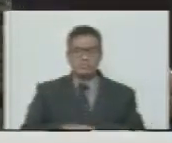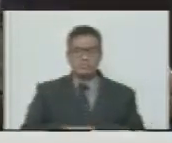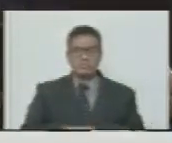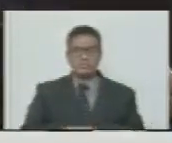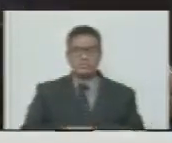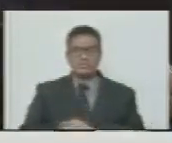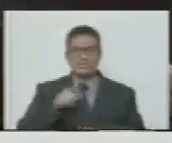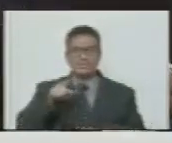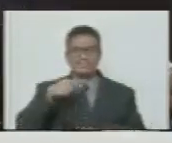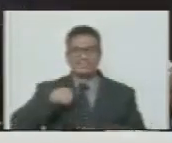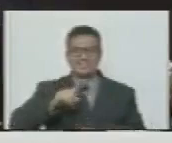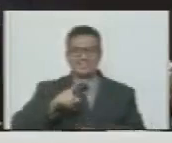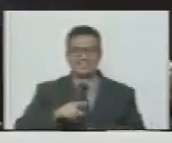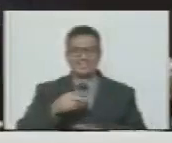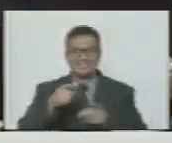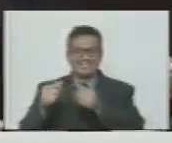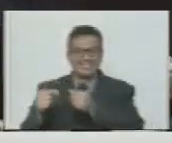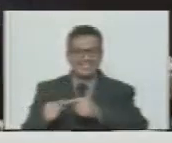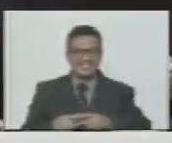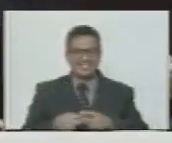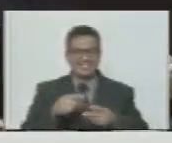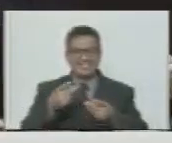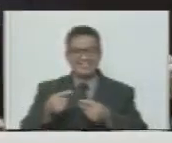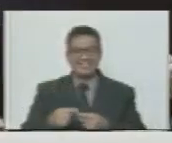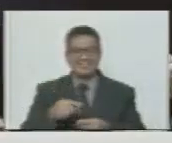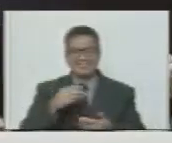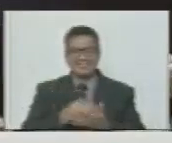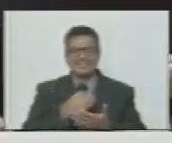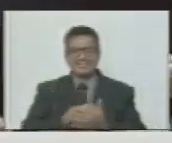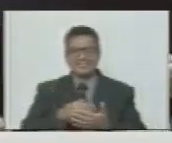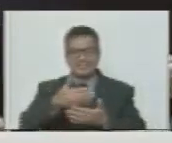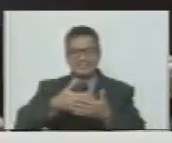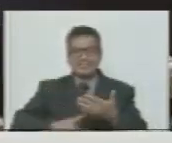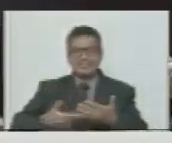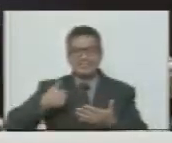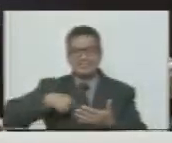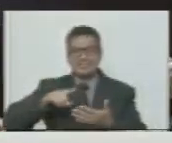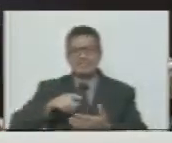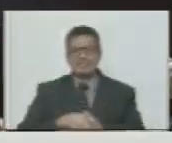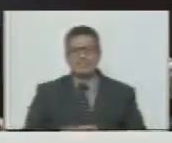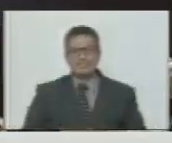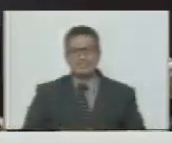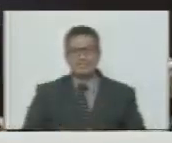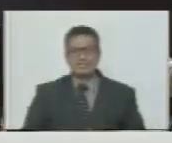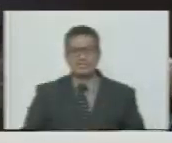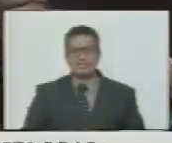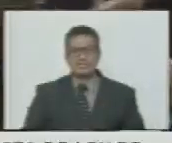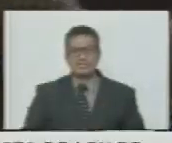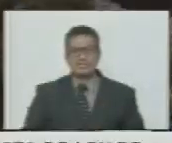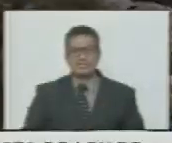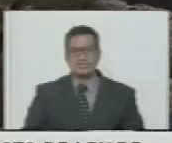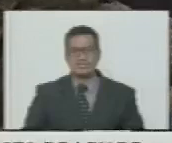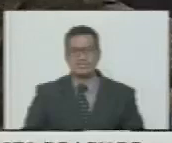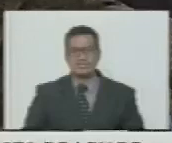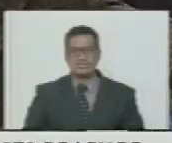de la comprobación de la capacidad económica, por supuesto, la valoración de los estados financieros que presenten.